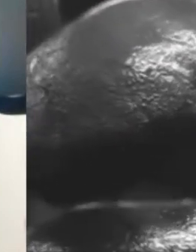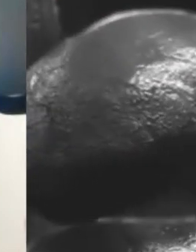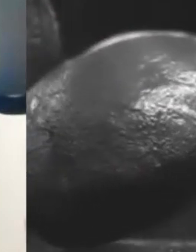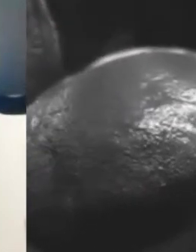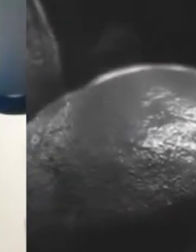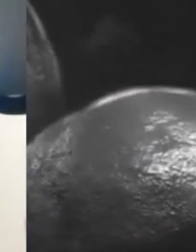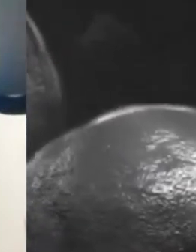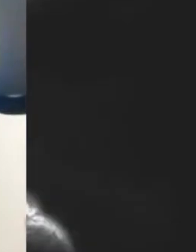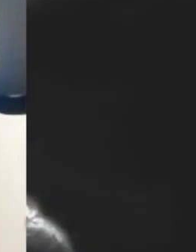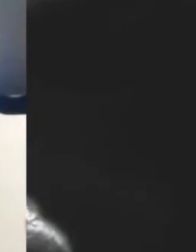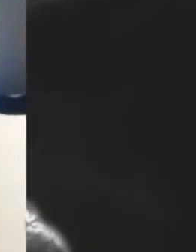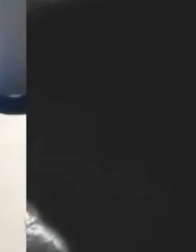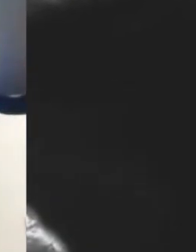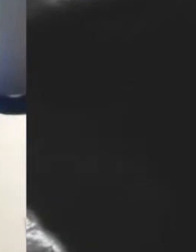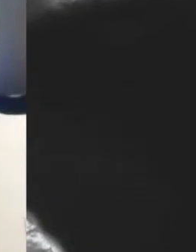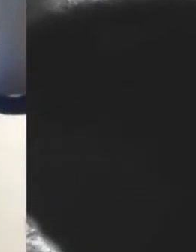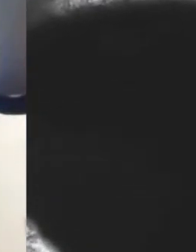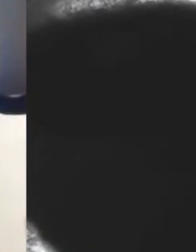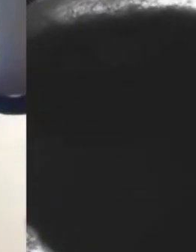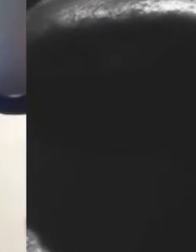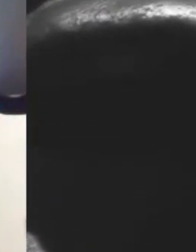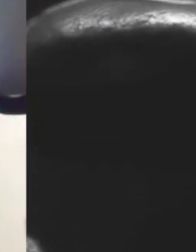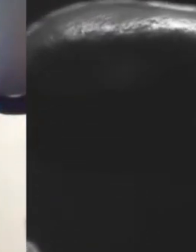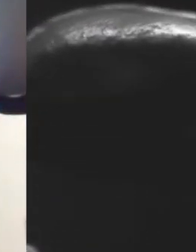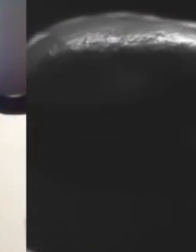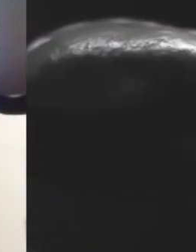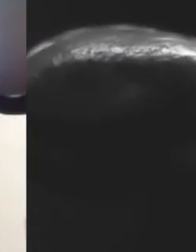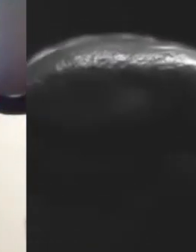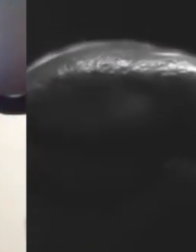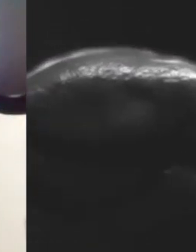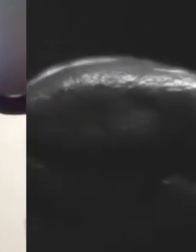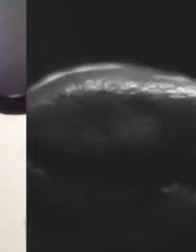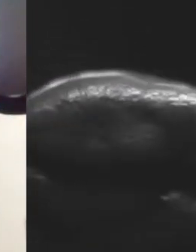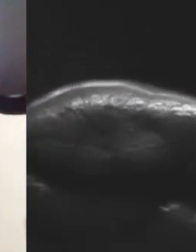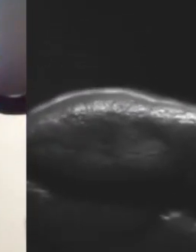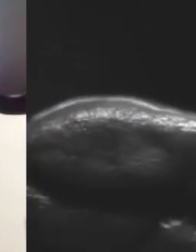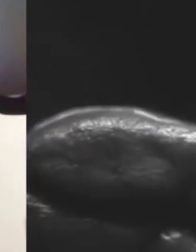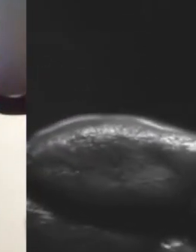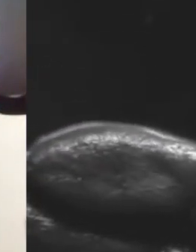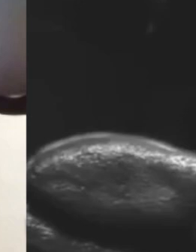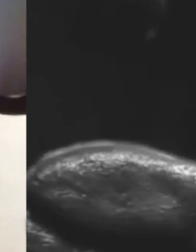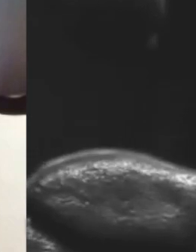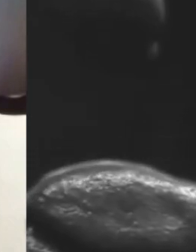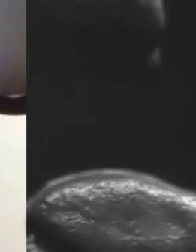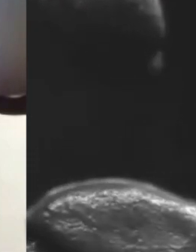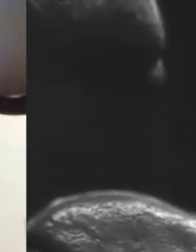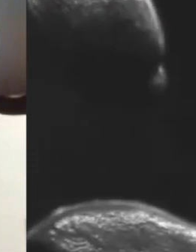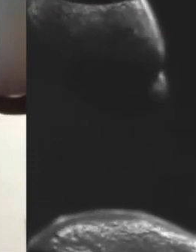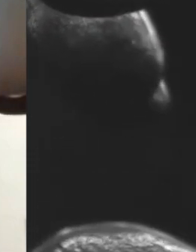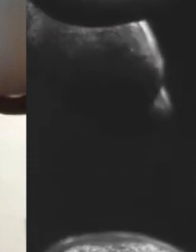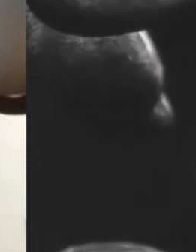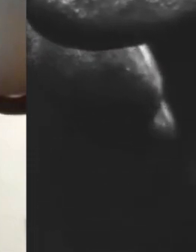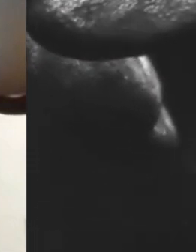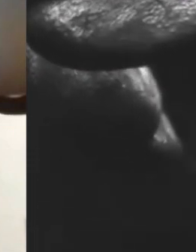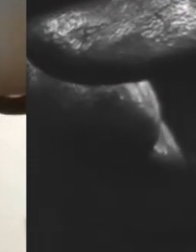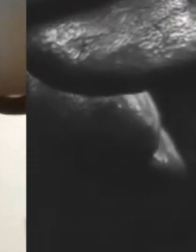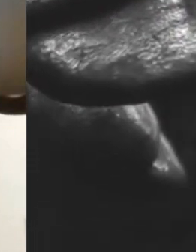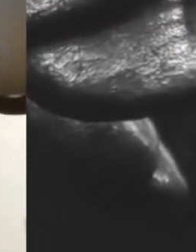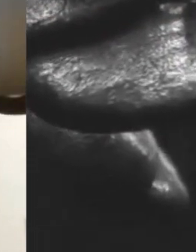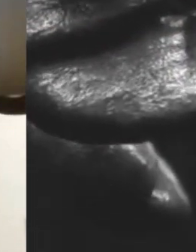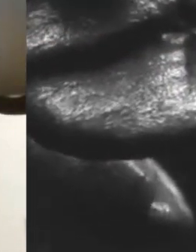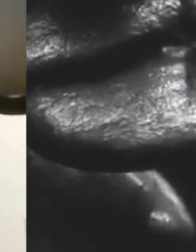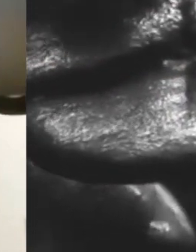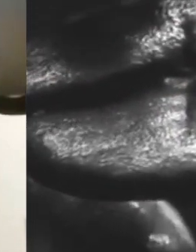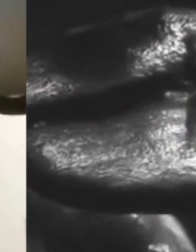anterior explicando un poco por qué es un impresentable previo a la nota donde dijo que tenía una colita de hámster.